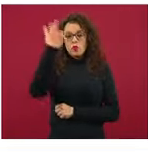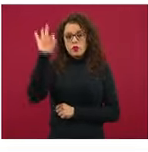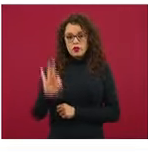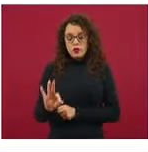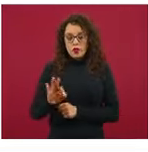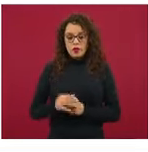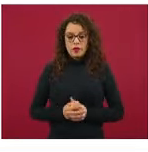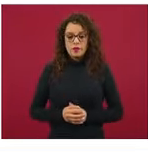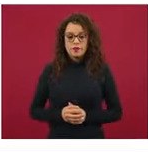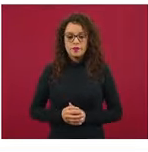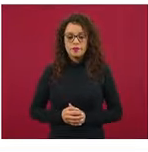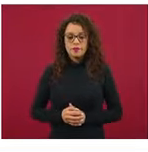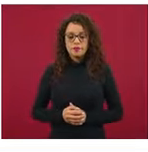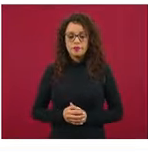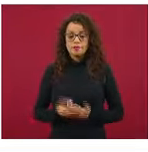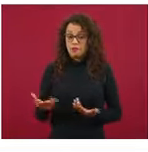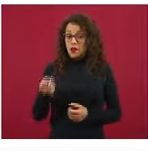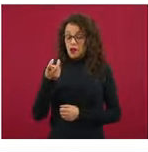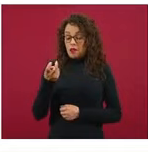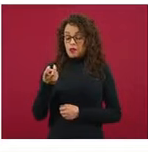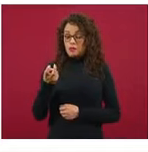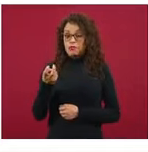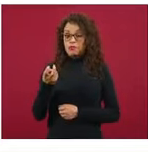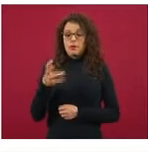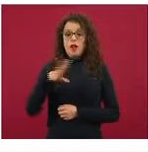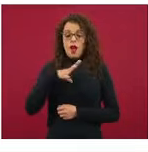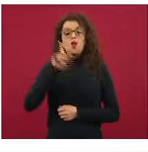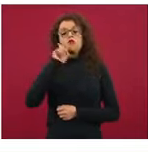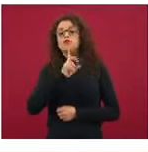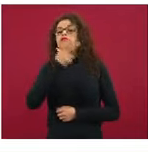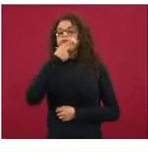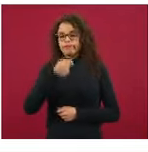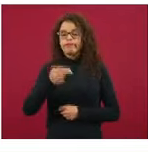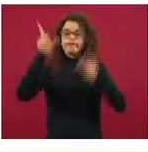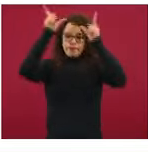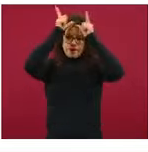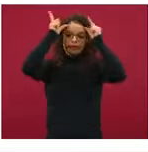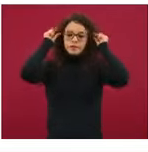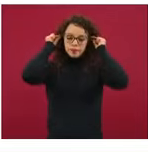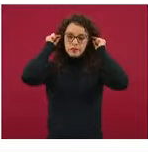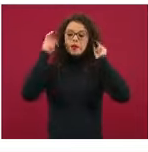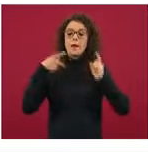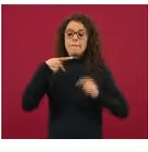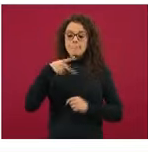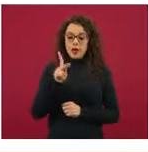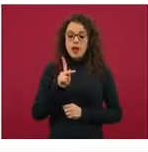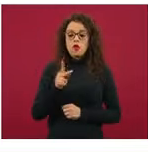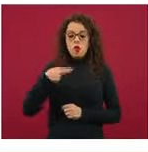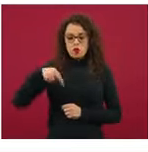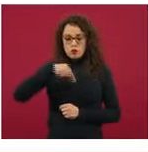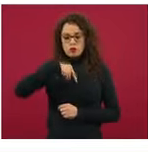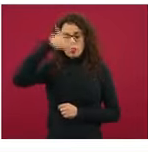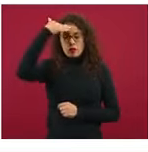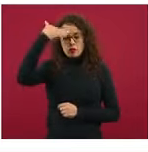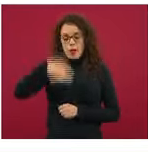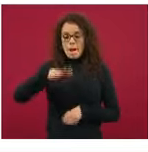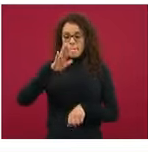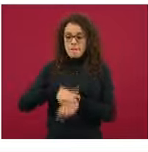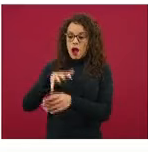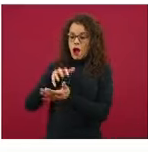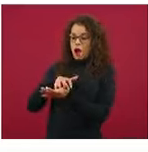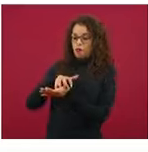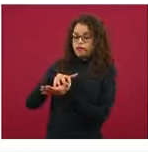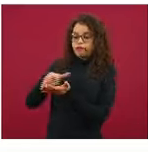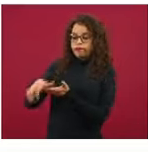41%. Si bien es cierto, en esta actividad tenemos tanto enfermeros como enfermeras, todavía sabemos que la mayor